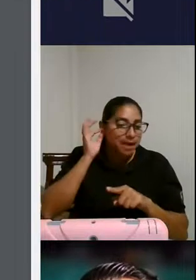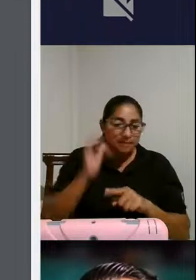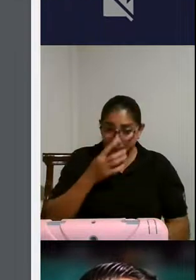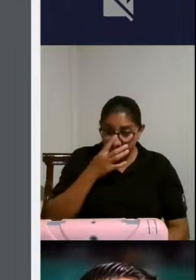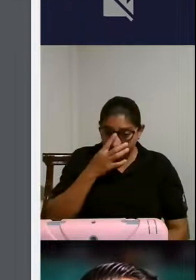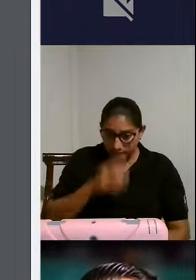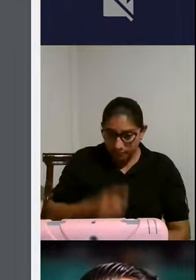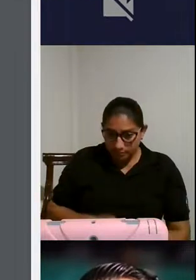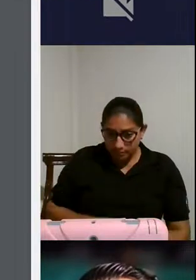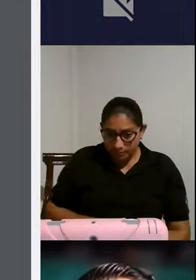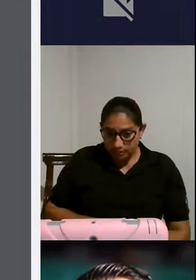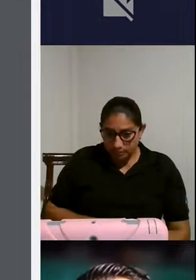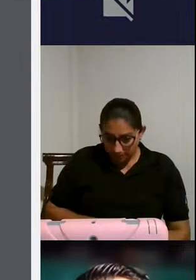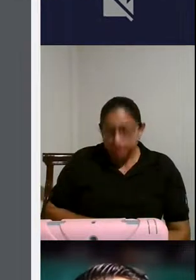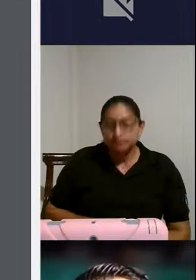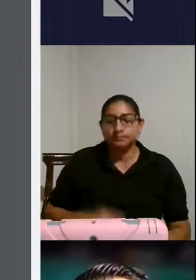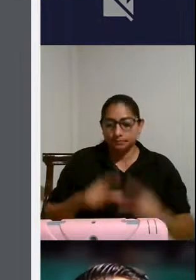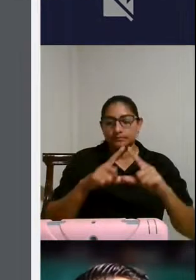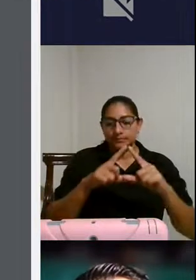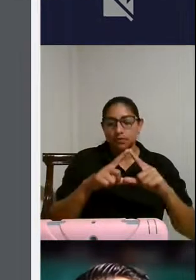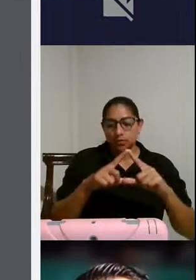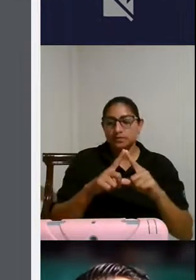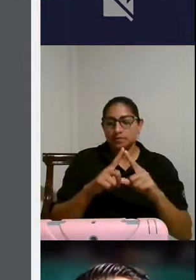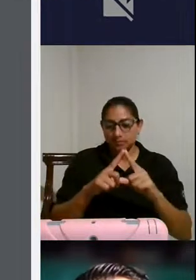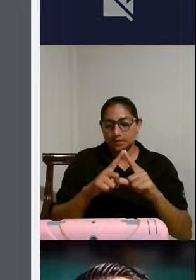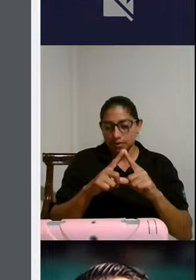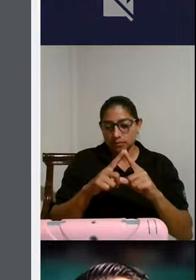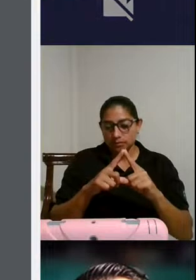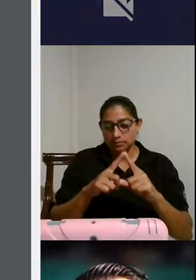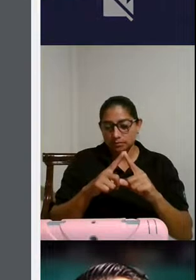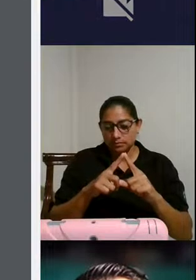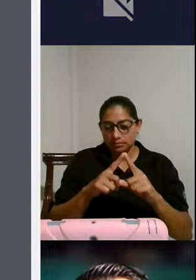a conversar?